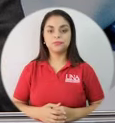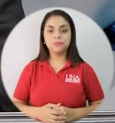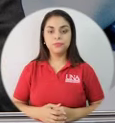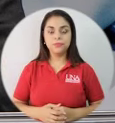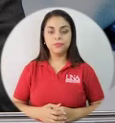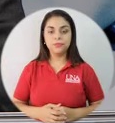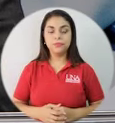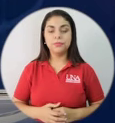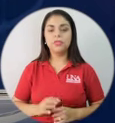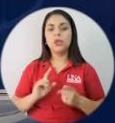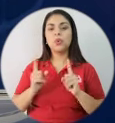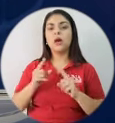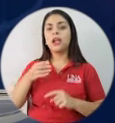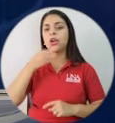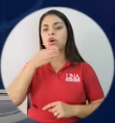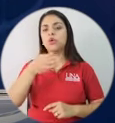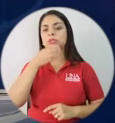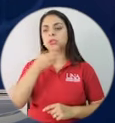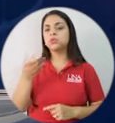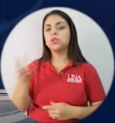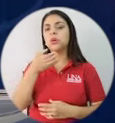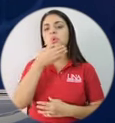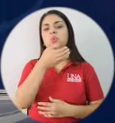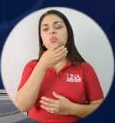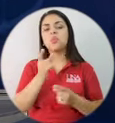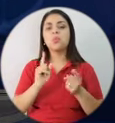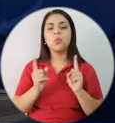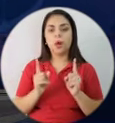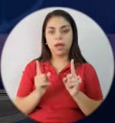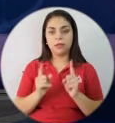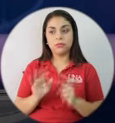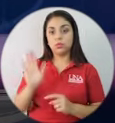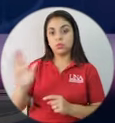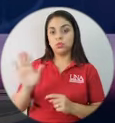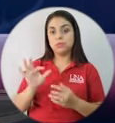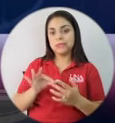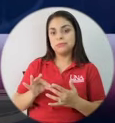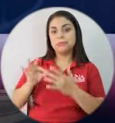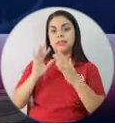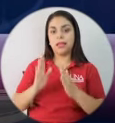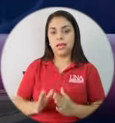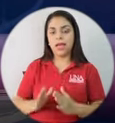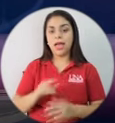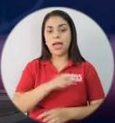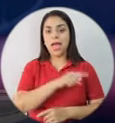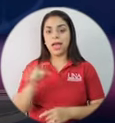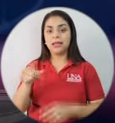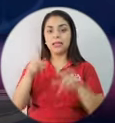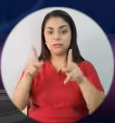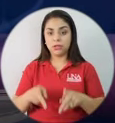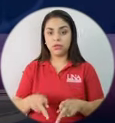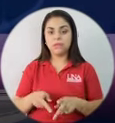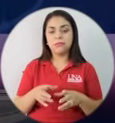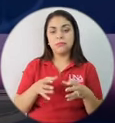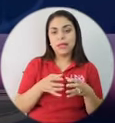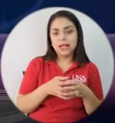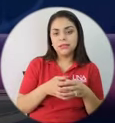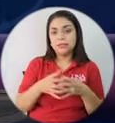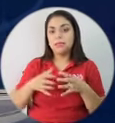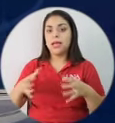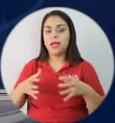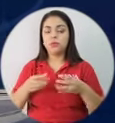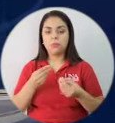fundamental. Sí, ¿qué recomendaciones le daría usted, digamos, desde su rango de especialidad a estas personas, que